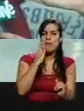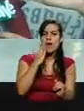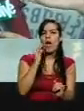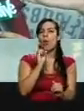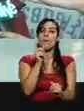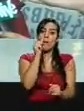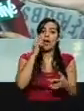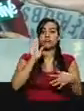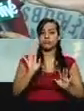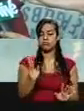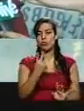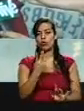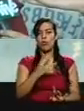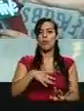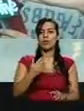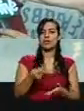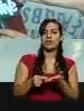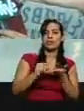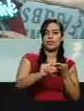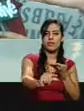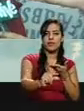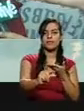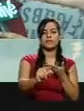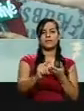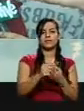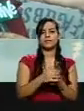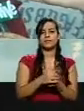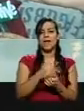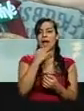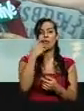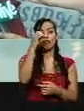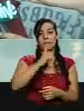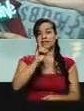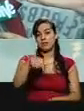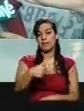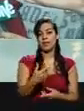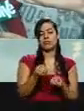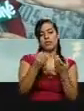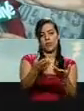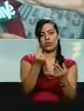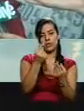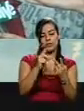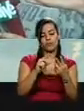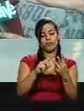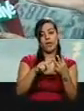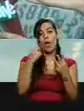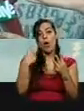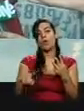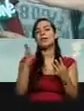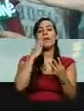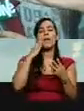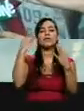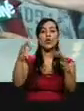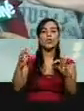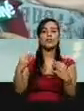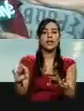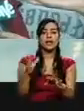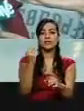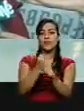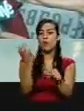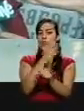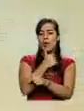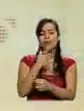padre, que están a dedicación exclusiva de un niño o niña con alguna discapacidad, y para aquellas madres solteras en